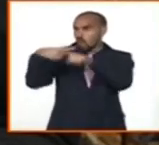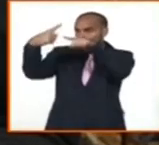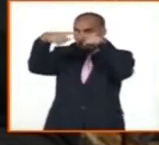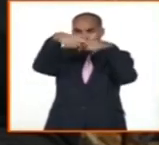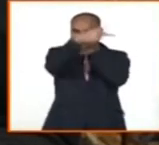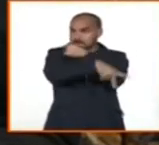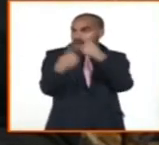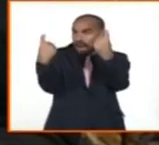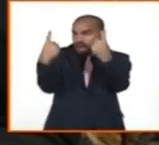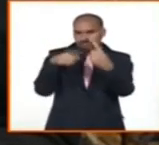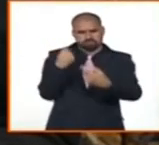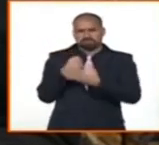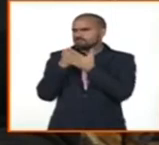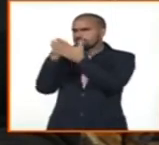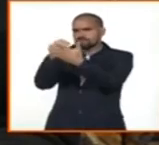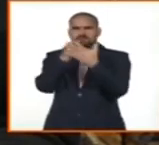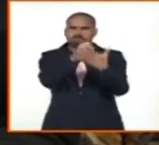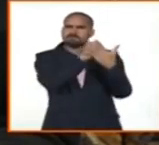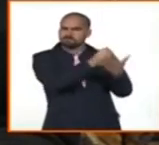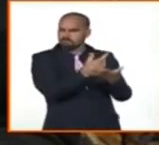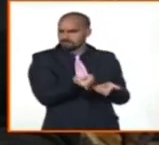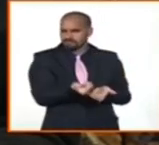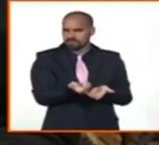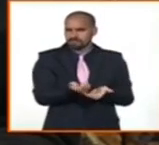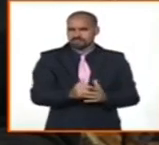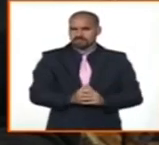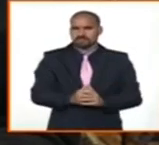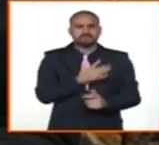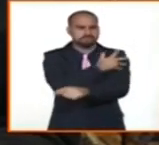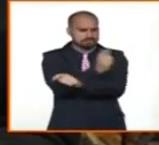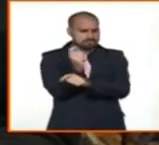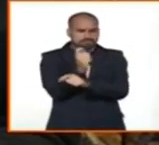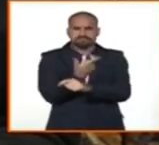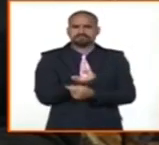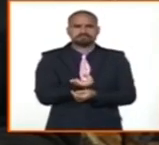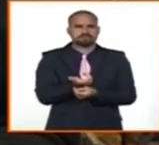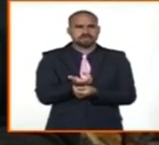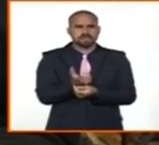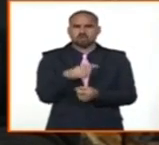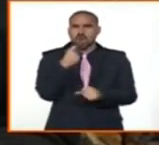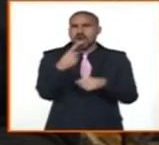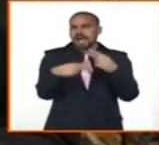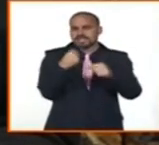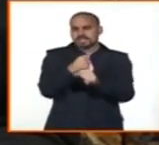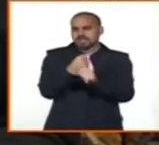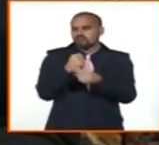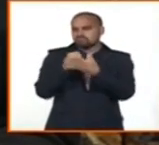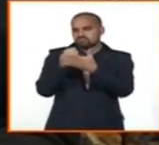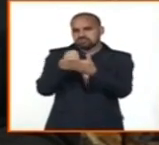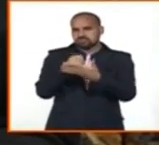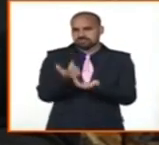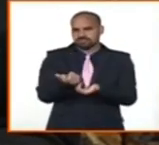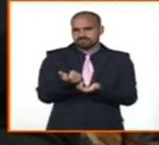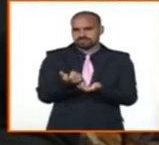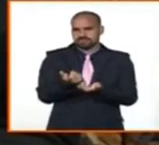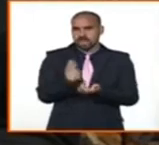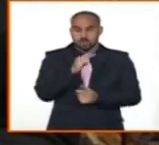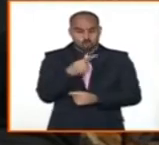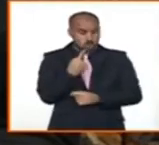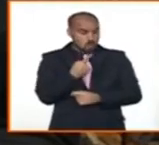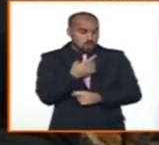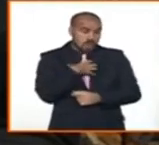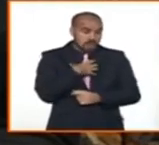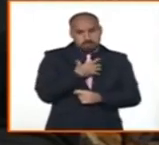a un país cualquiera, cuando mandamos maestros, cuando hacemos actividad solidaria, y compartimos lo que tenemos y no lo que nos